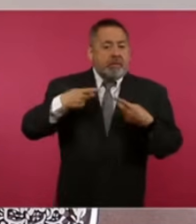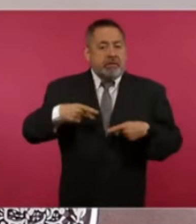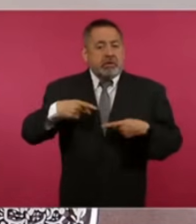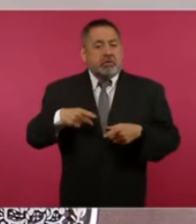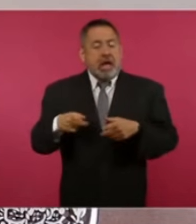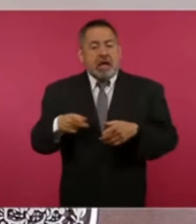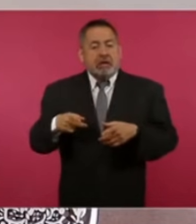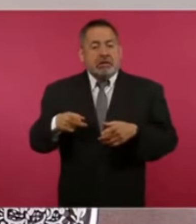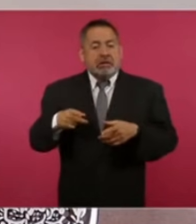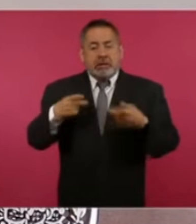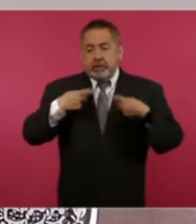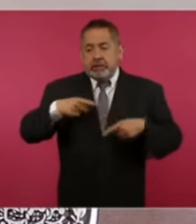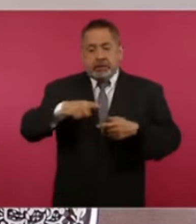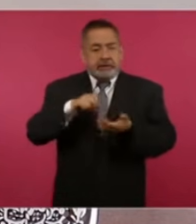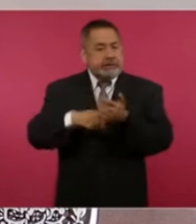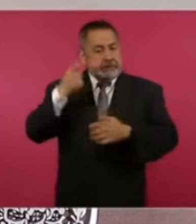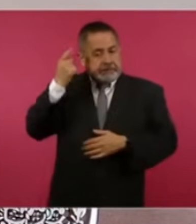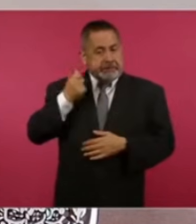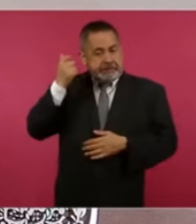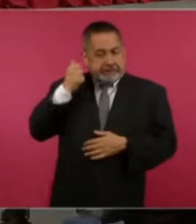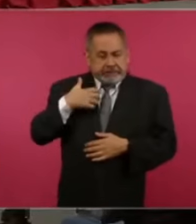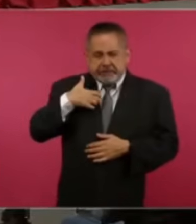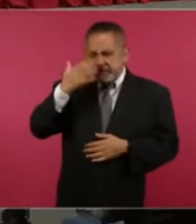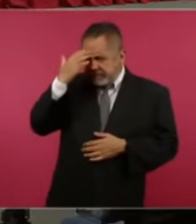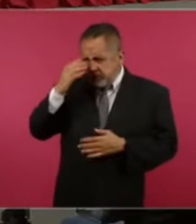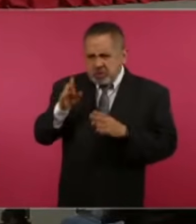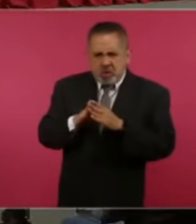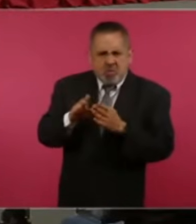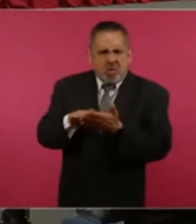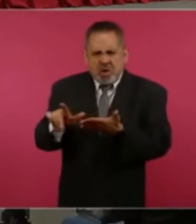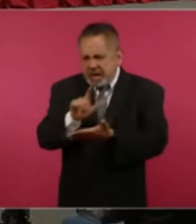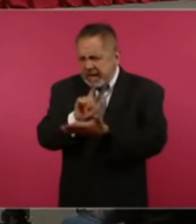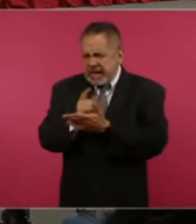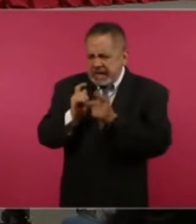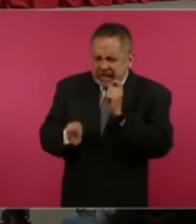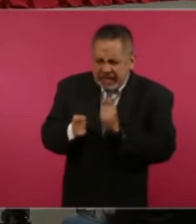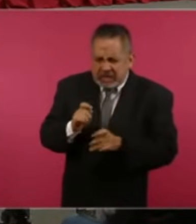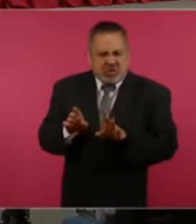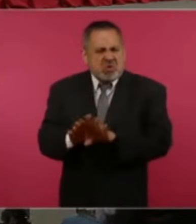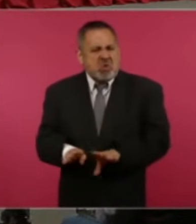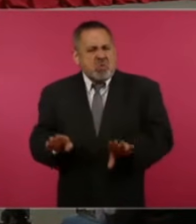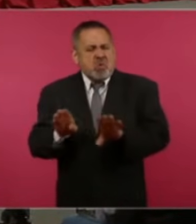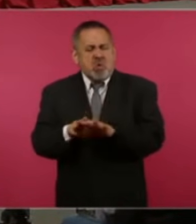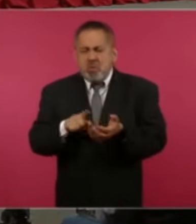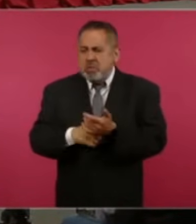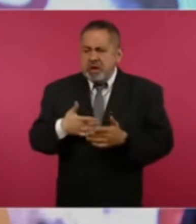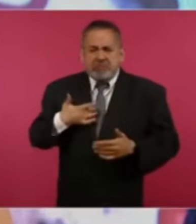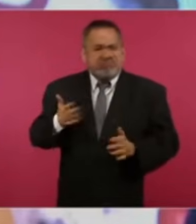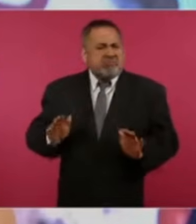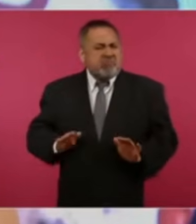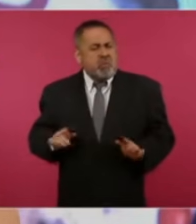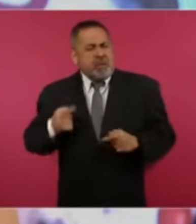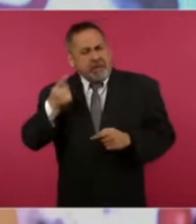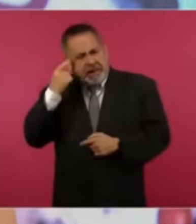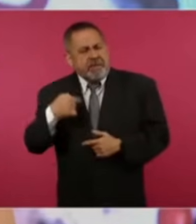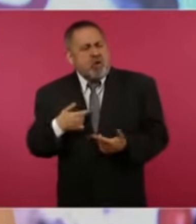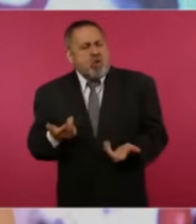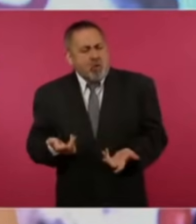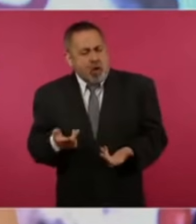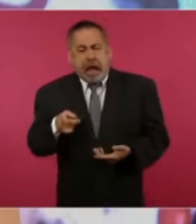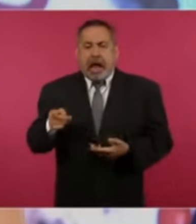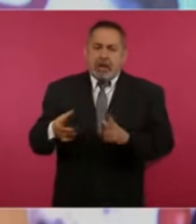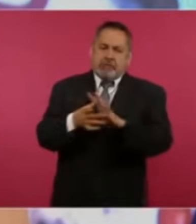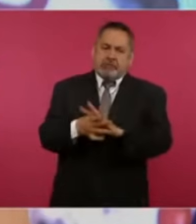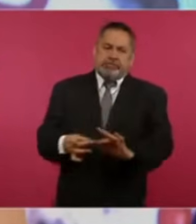y pensionados conozcan la reforma y sepan de sus beneficios. Habrá una